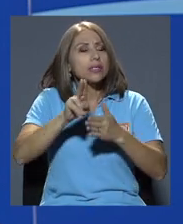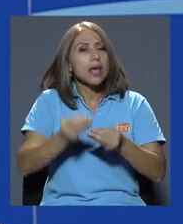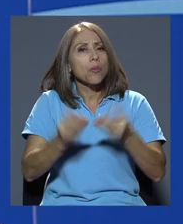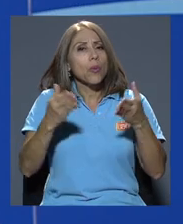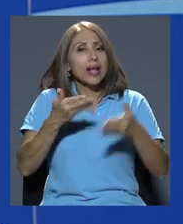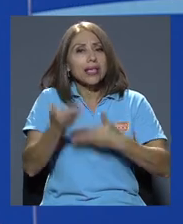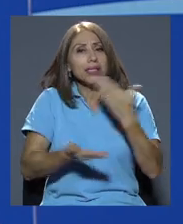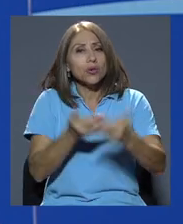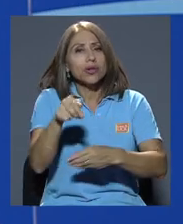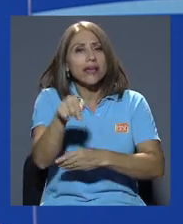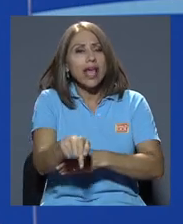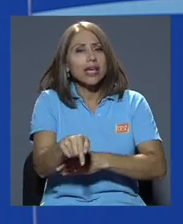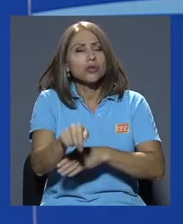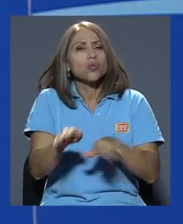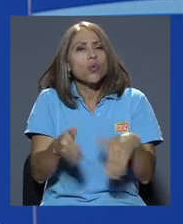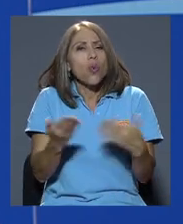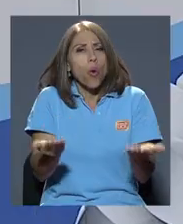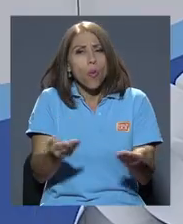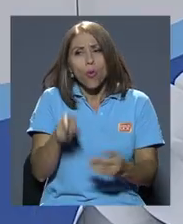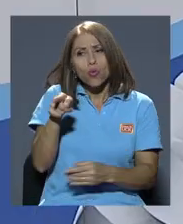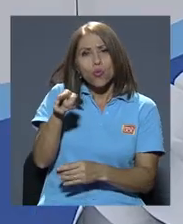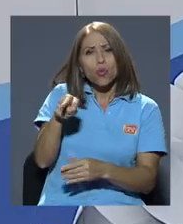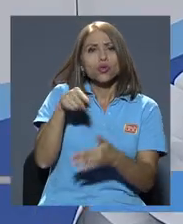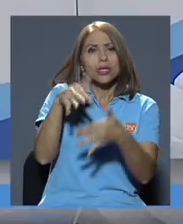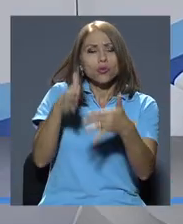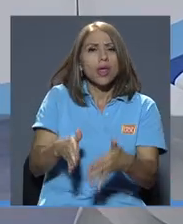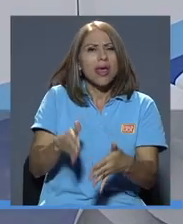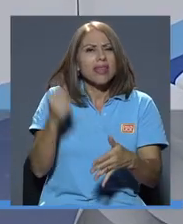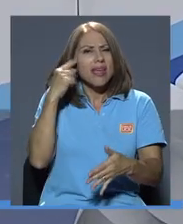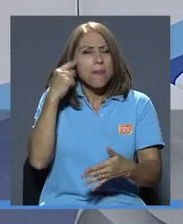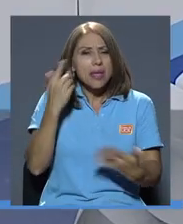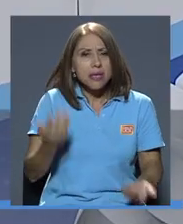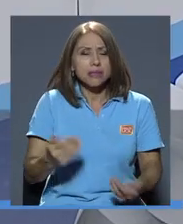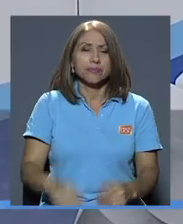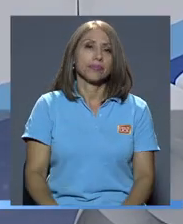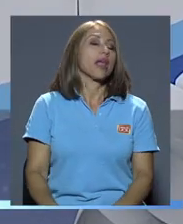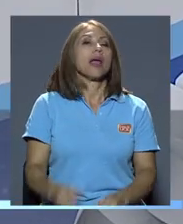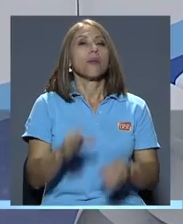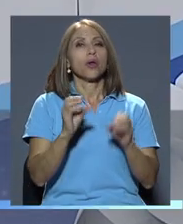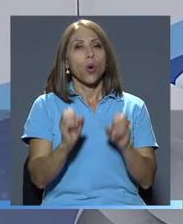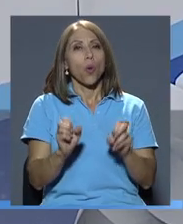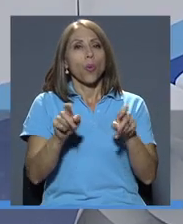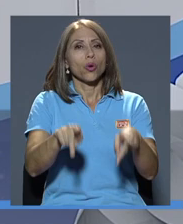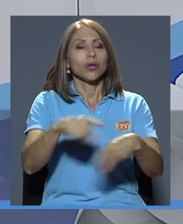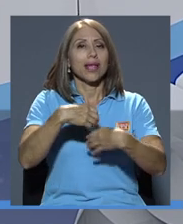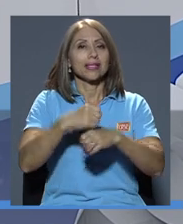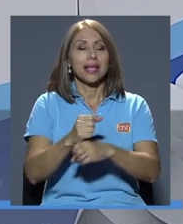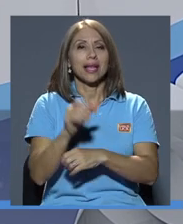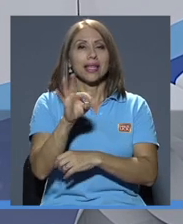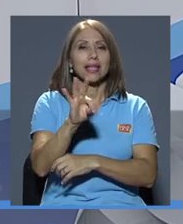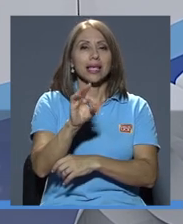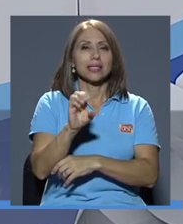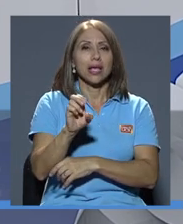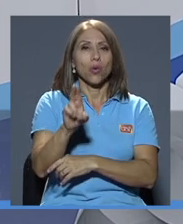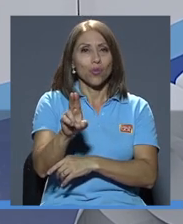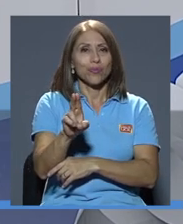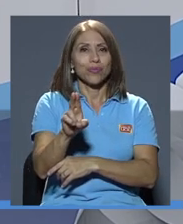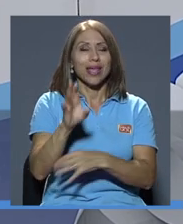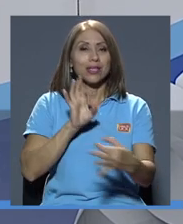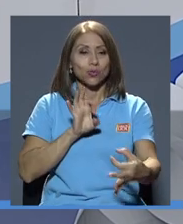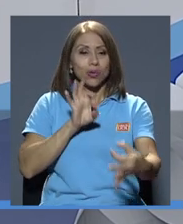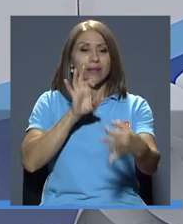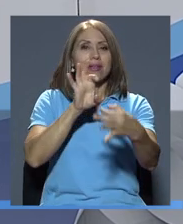eso que pensamos como estudiante de la uc r claro este la oportunidad del psv que es una vinculación directa comunidad en